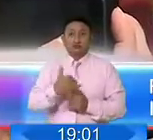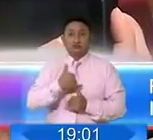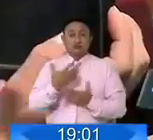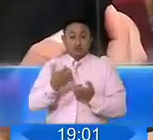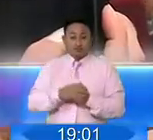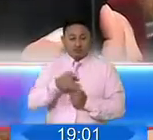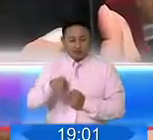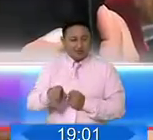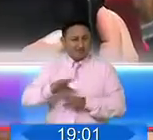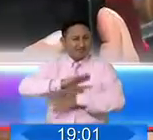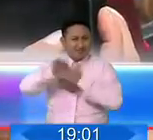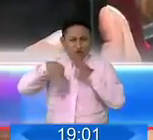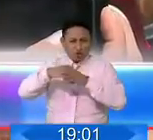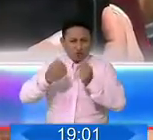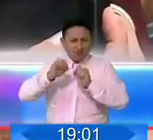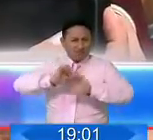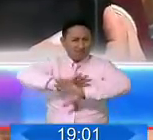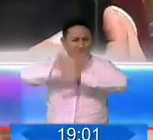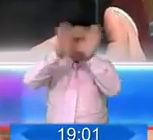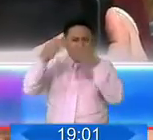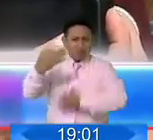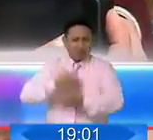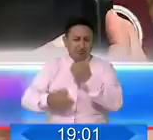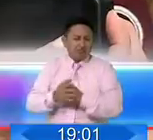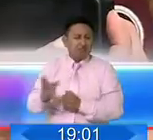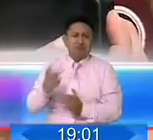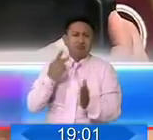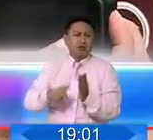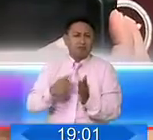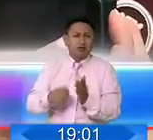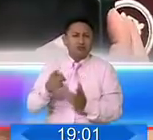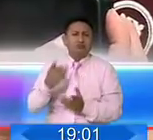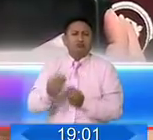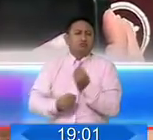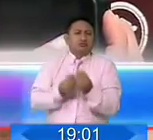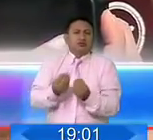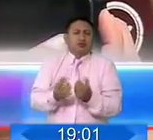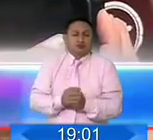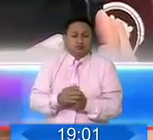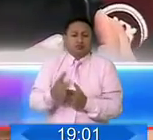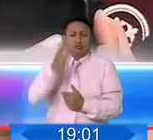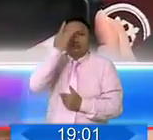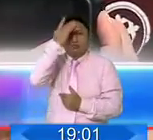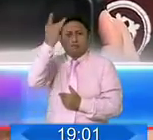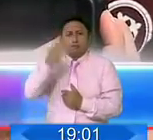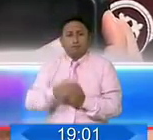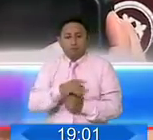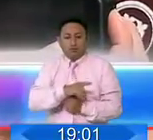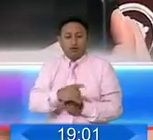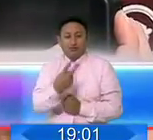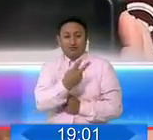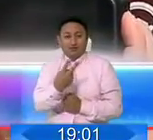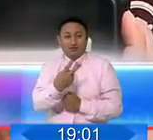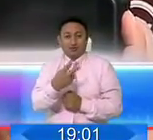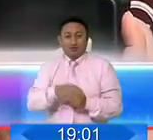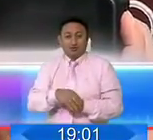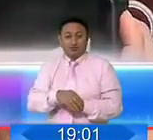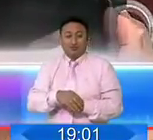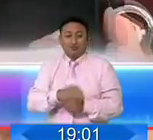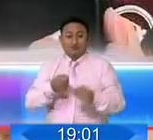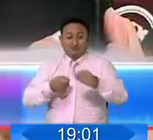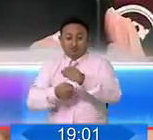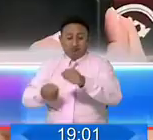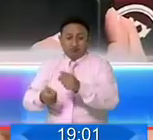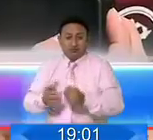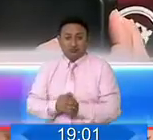se esclarezca todo esto, que nos digan qué fue lo que realmente pasó, por qué terminó así la vida de mi hermano y de mi cuñada